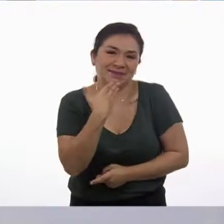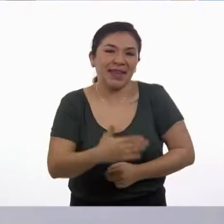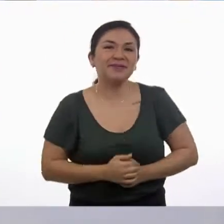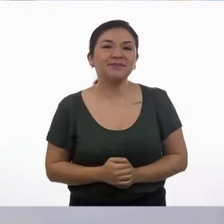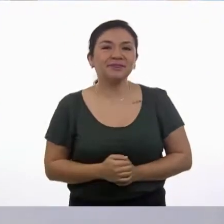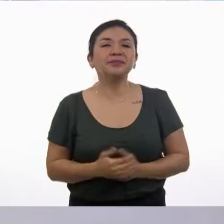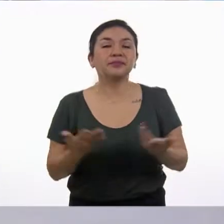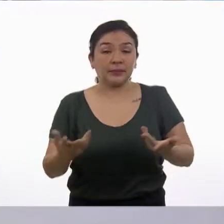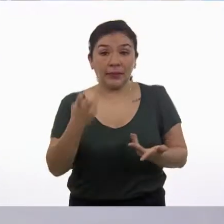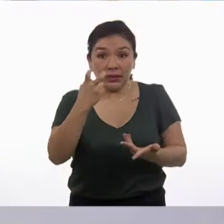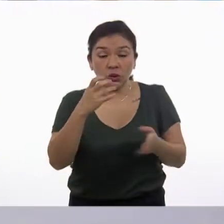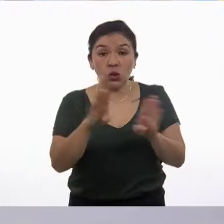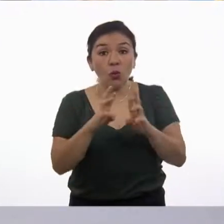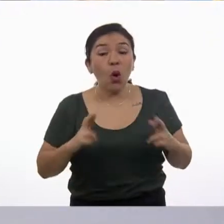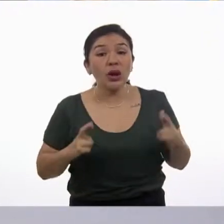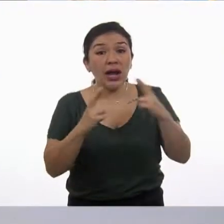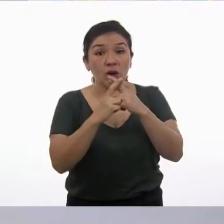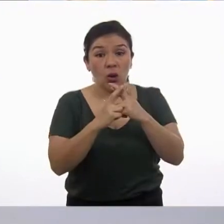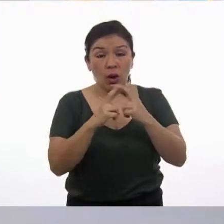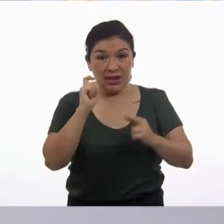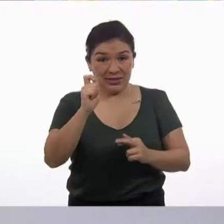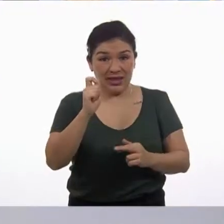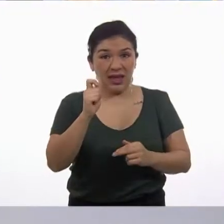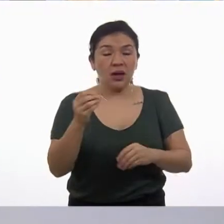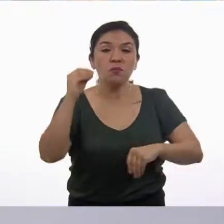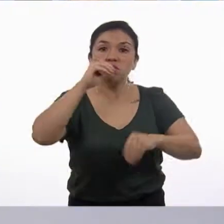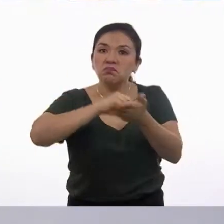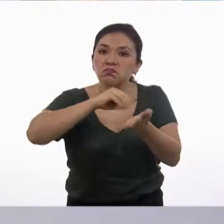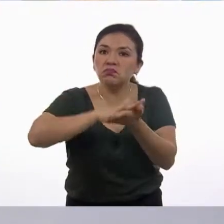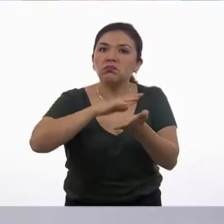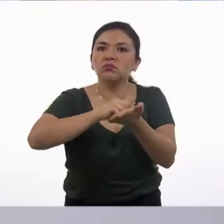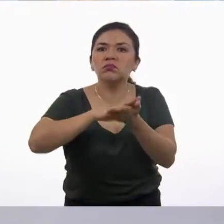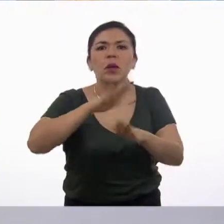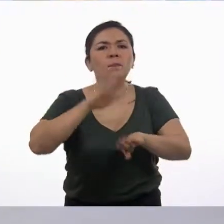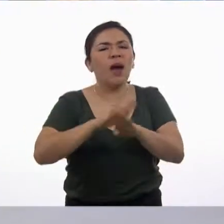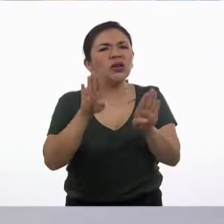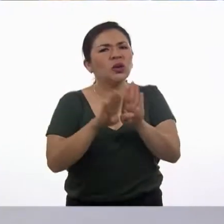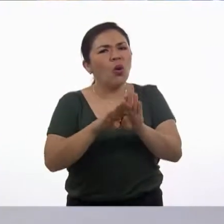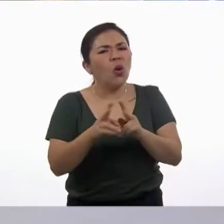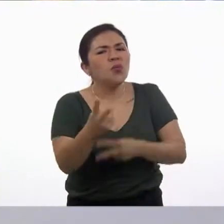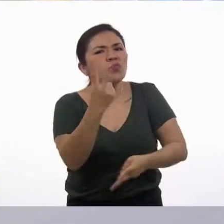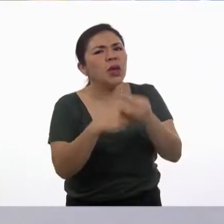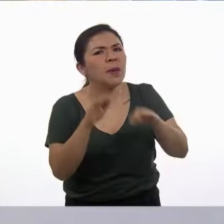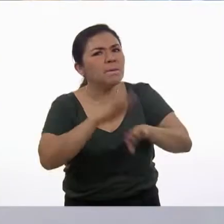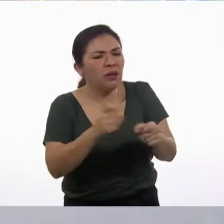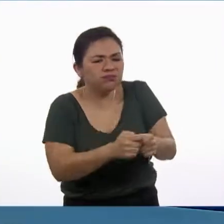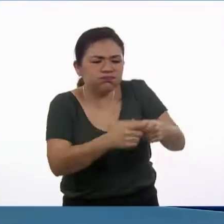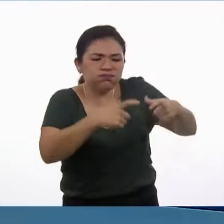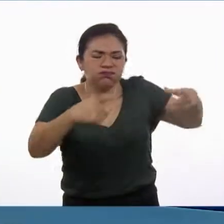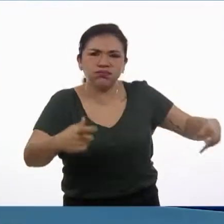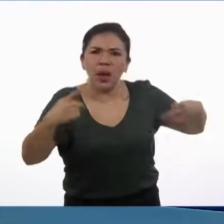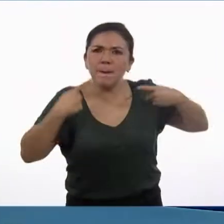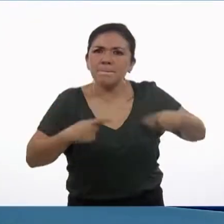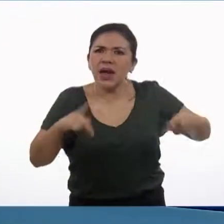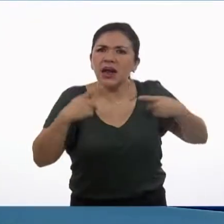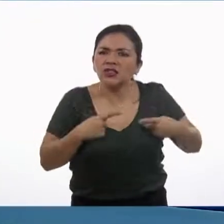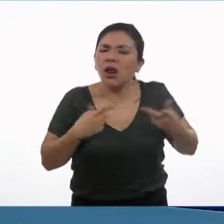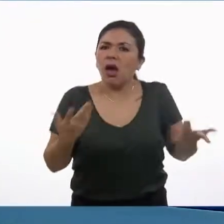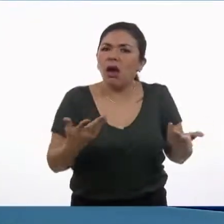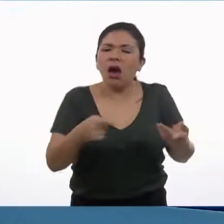Entonces, como religión védica que quedó cada vez más alejada de la creciente mayoría de la población,